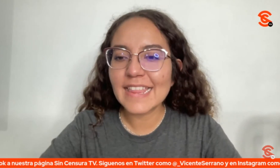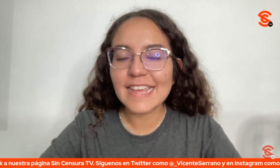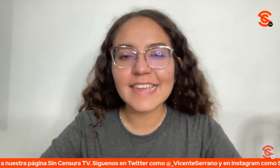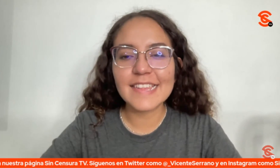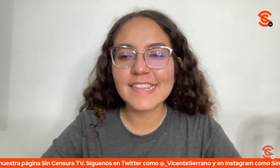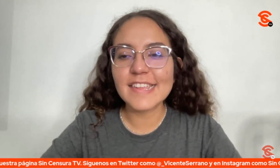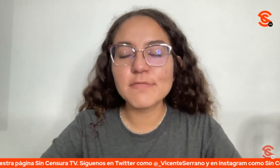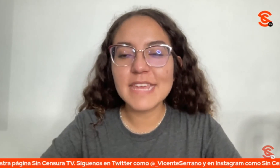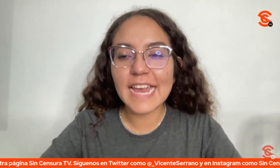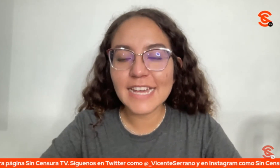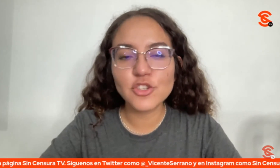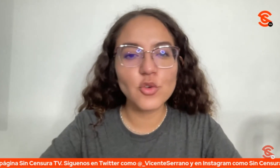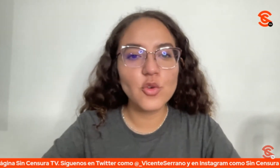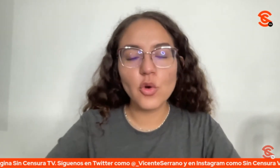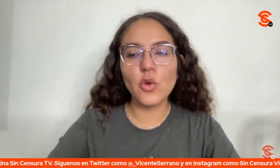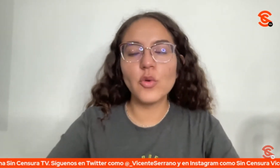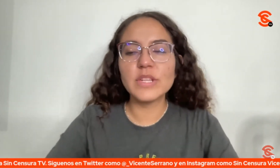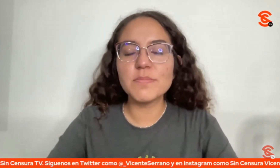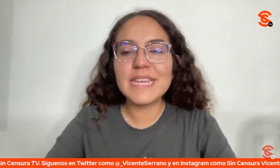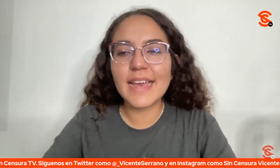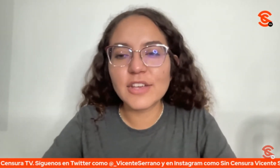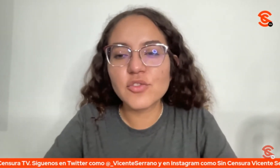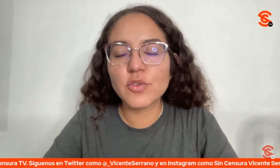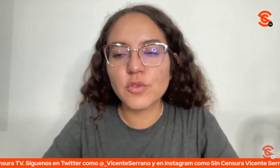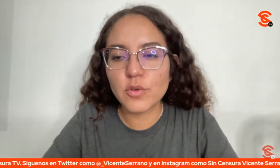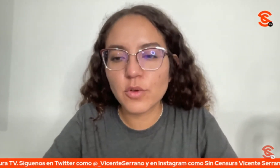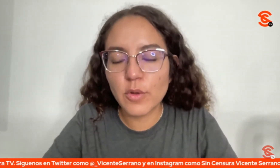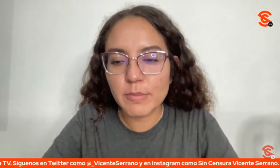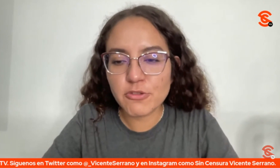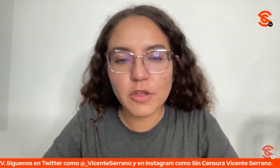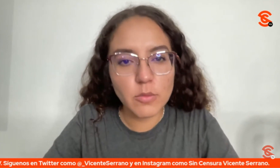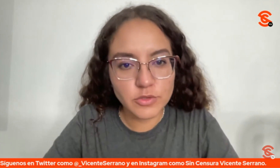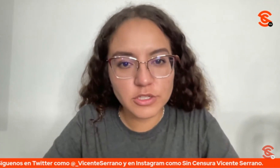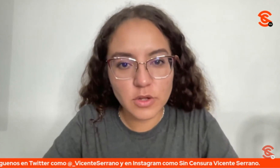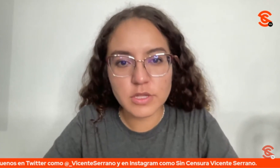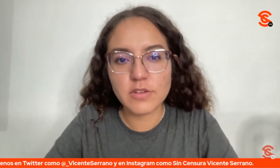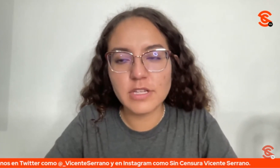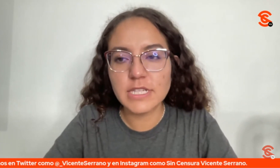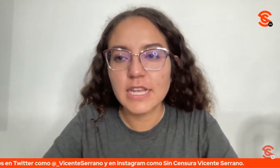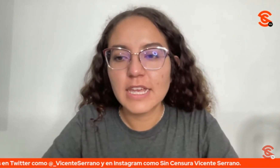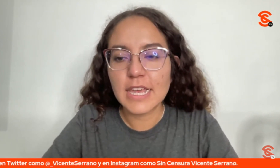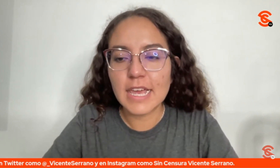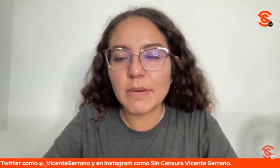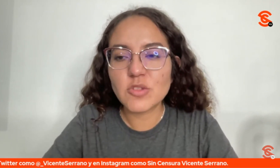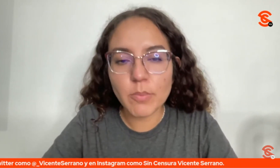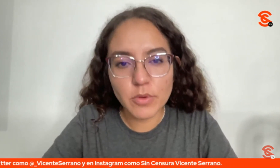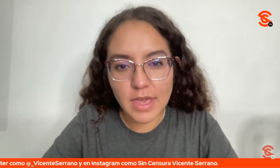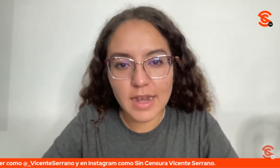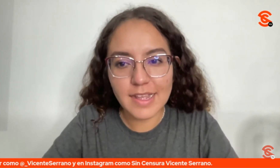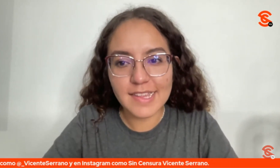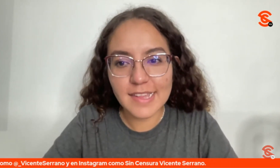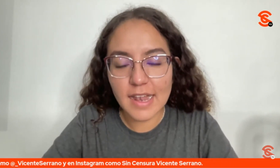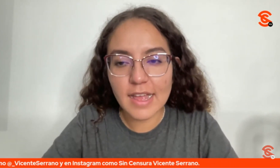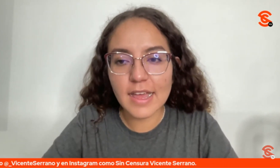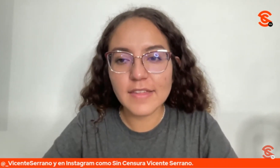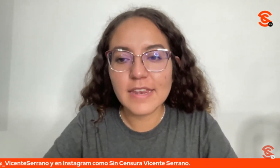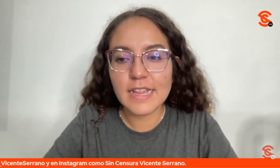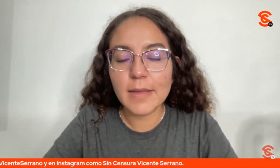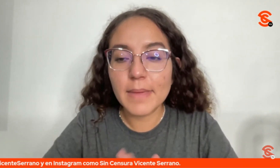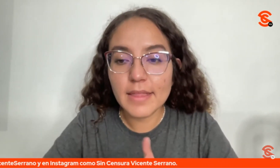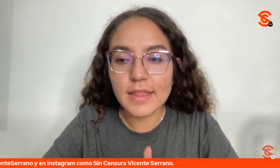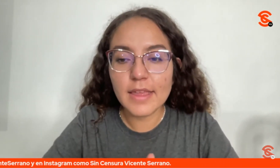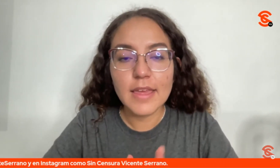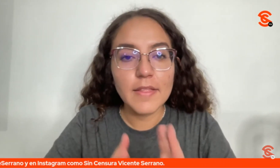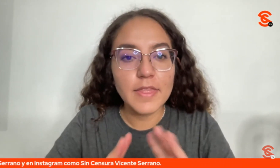me pone acá Irlanda que si es mi gallo. No, no es mi gallo. Yo lo he mencionado en muchas ocasiones que vamos a apoyar a que